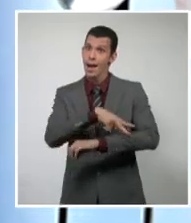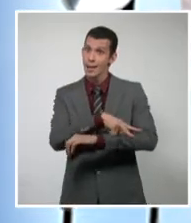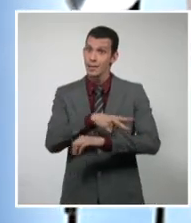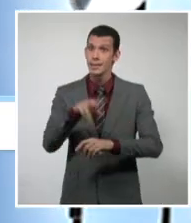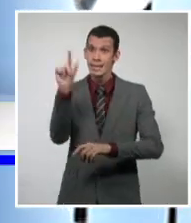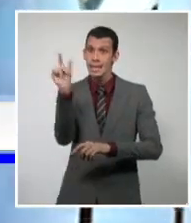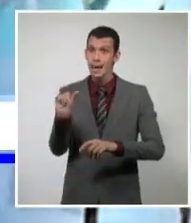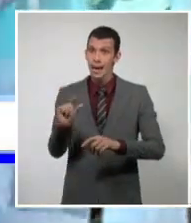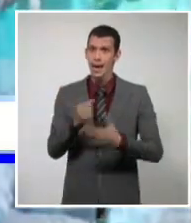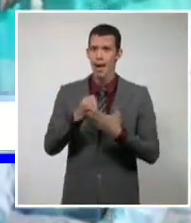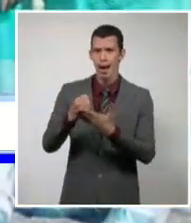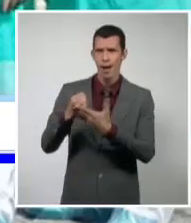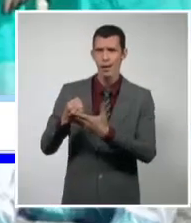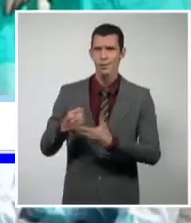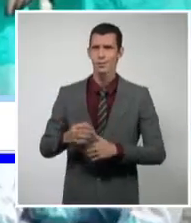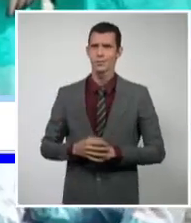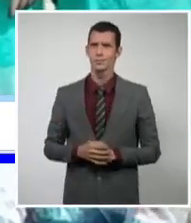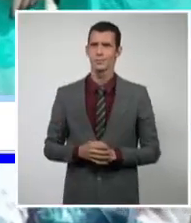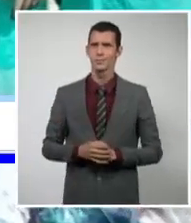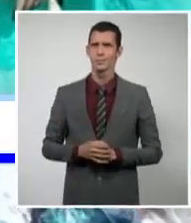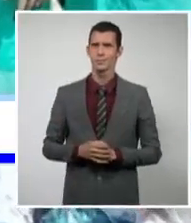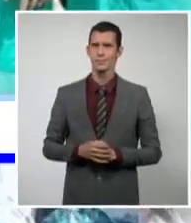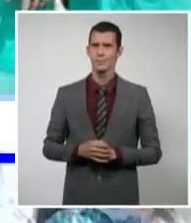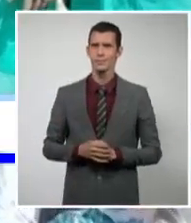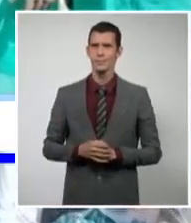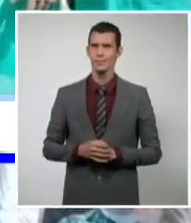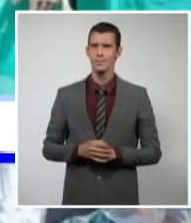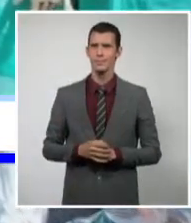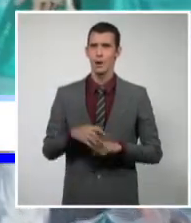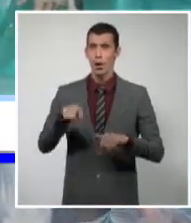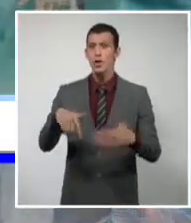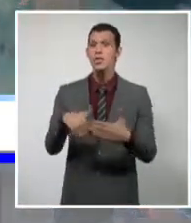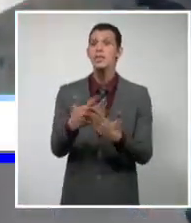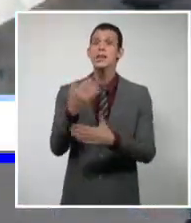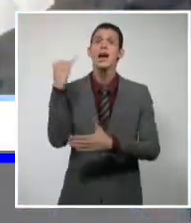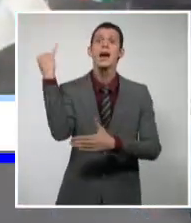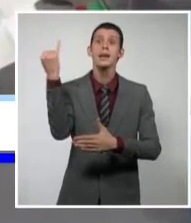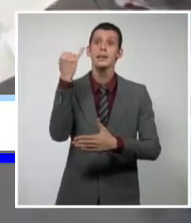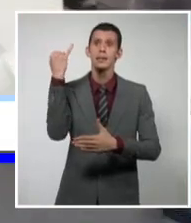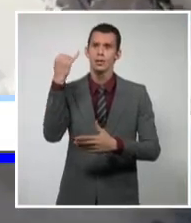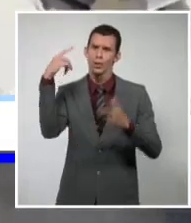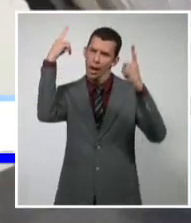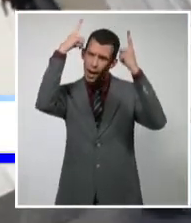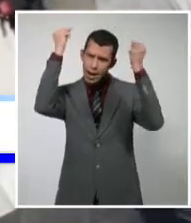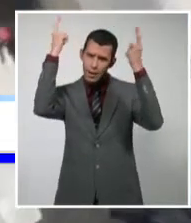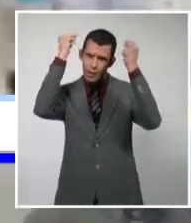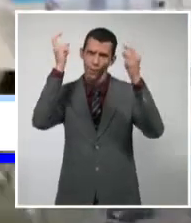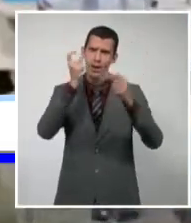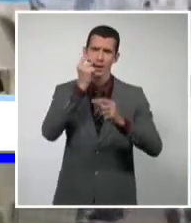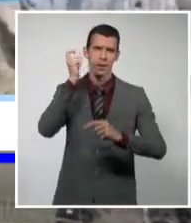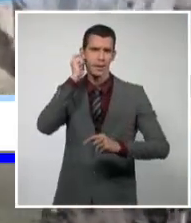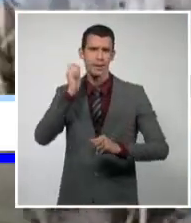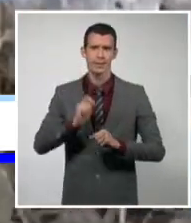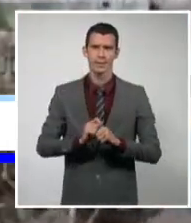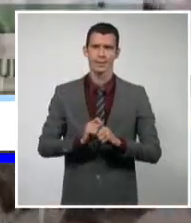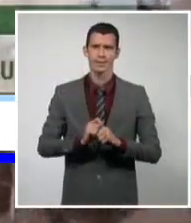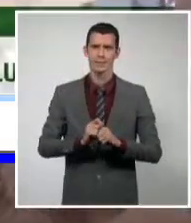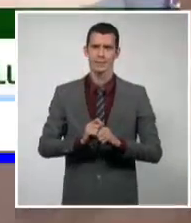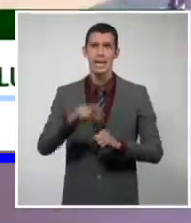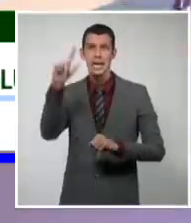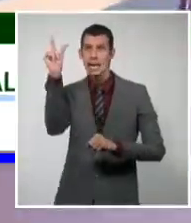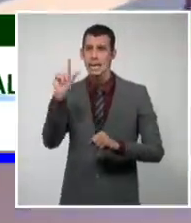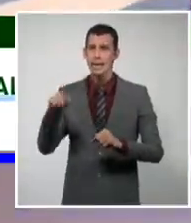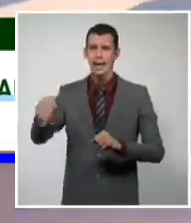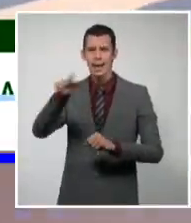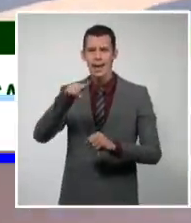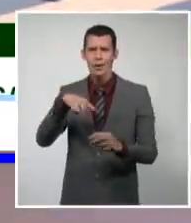El Día Internacional de la Enfermería. La Brigada Médica Cubana que labora en la ciudad de Crema, en Lombardía, Italia, envió